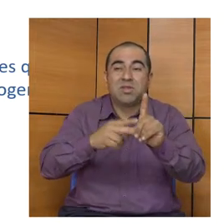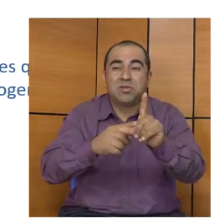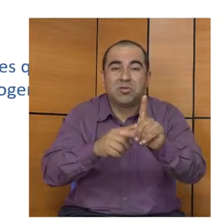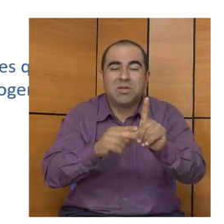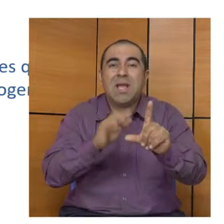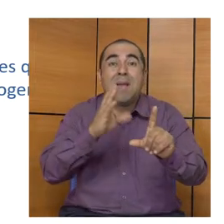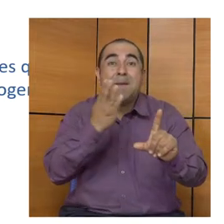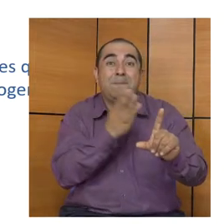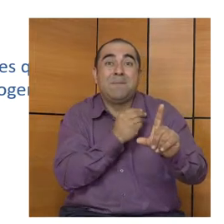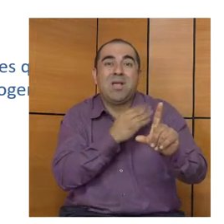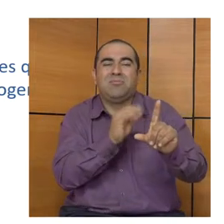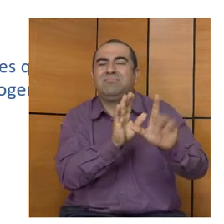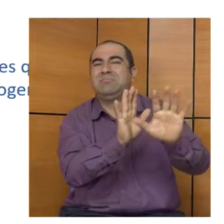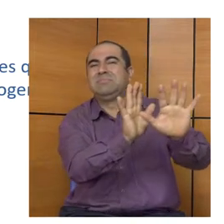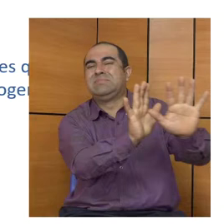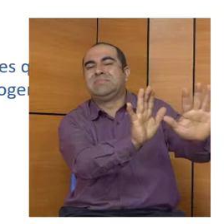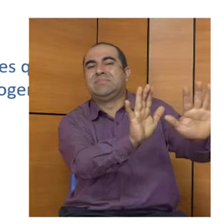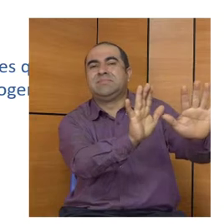poco de miedo.